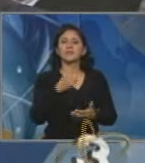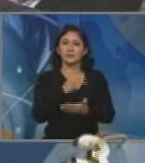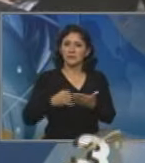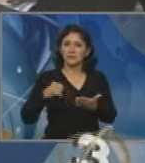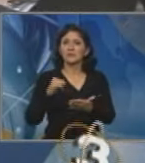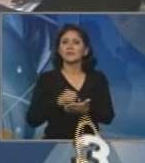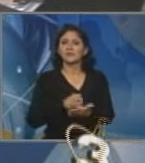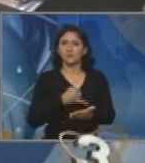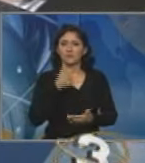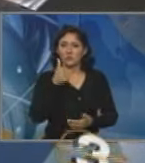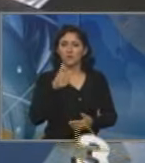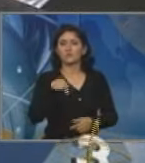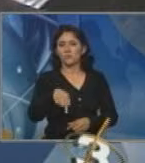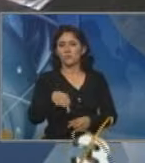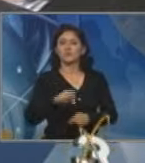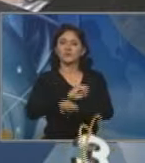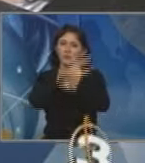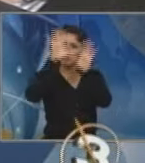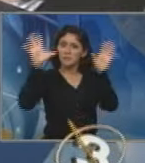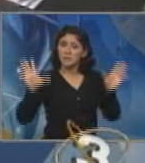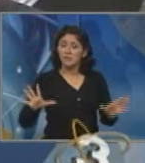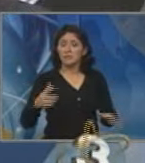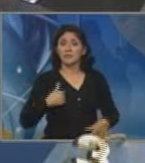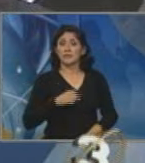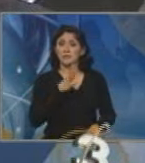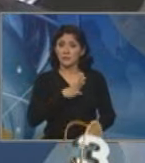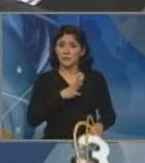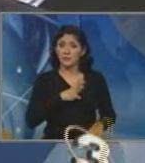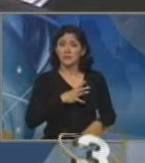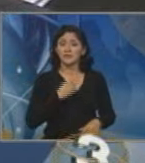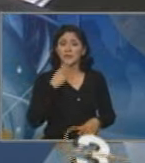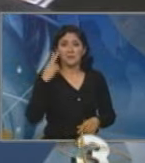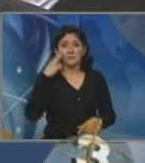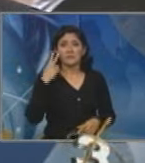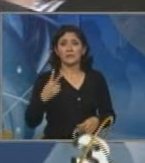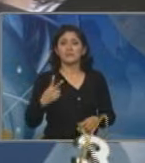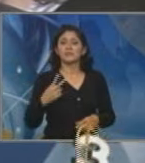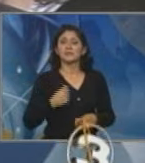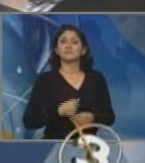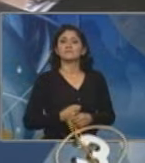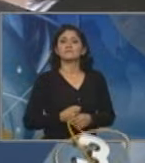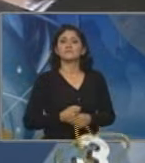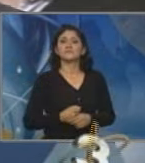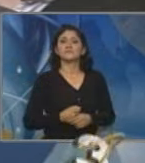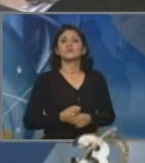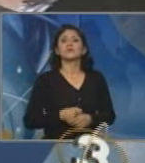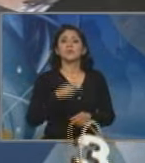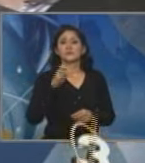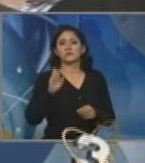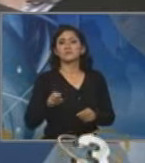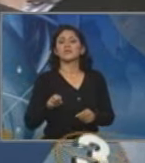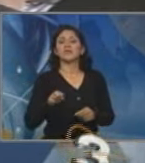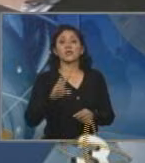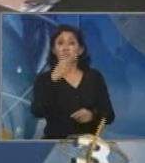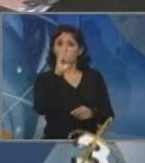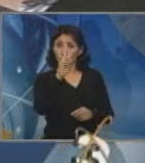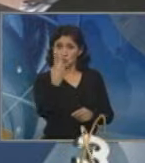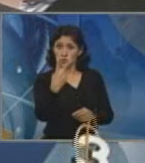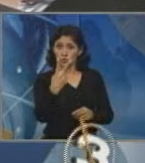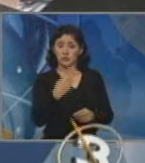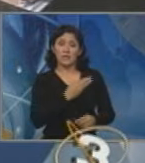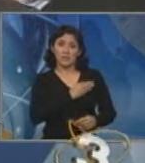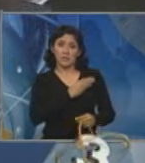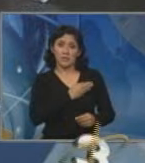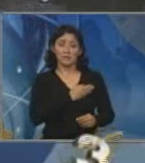para esta mañana. Si tiene que ver, ¿usted cree que tendría que ver con que las dos ofertas electorales pues no convencen a la